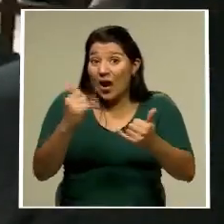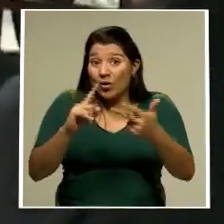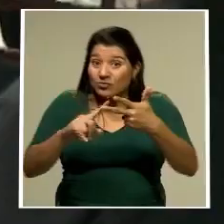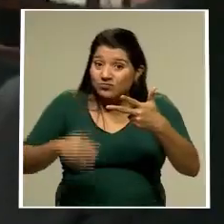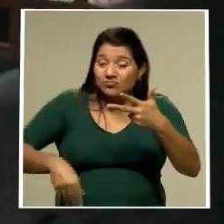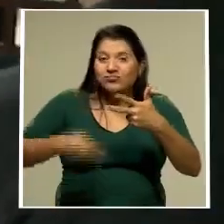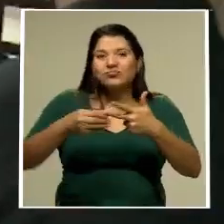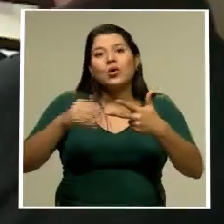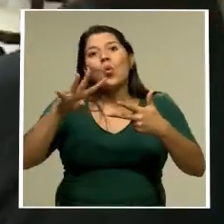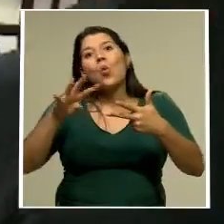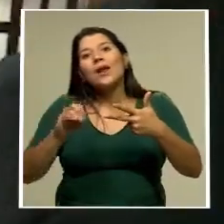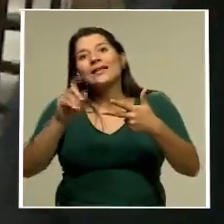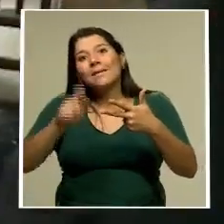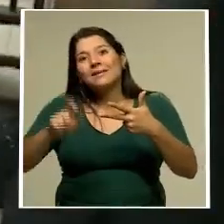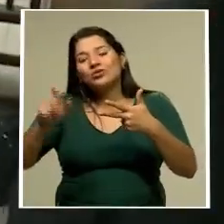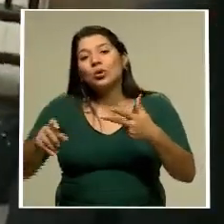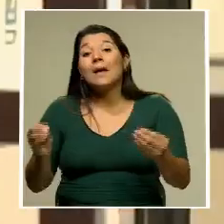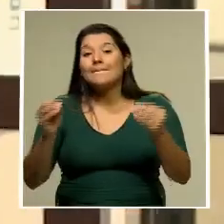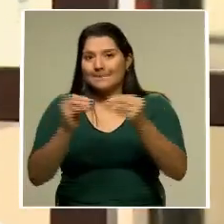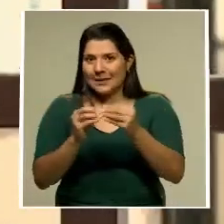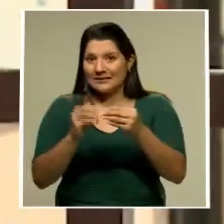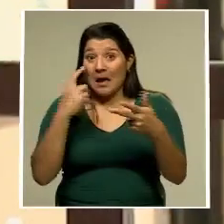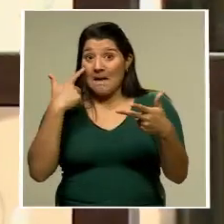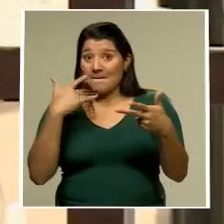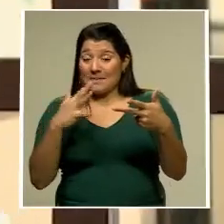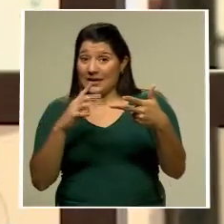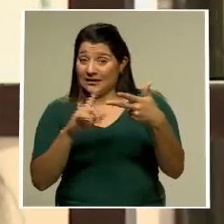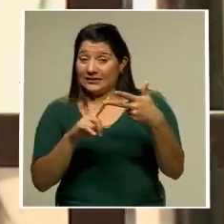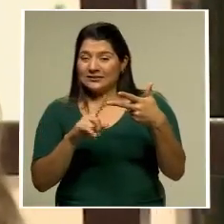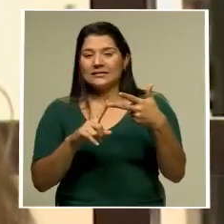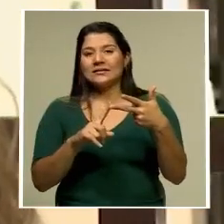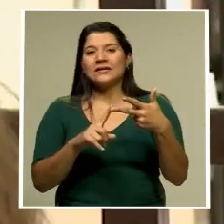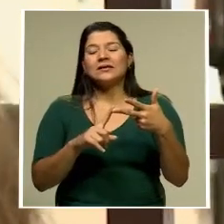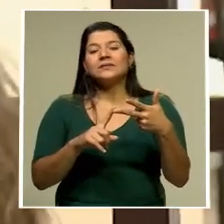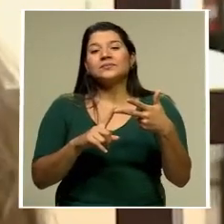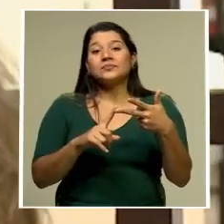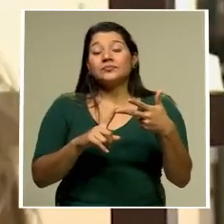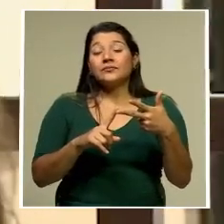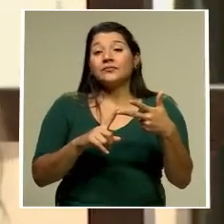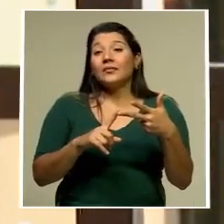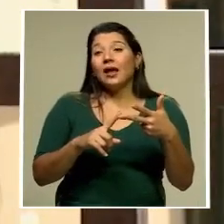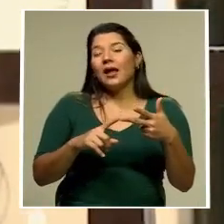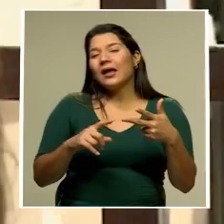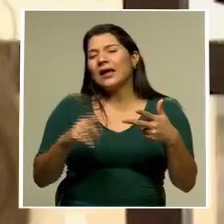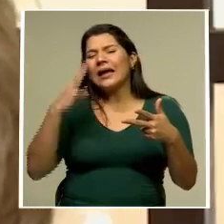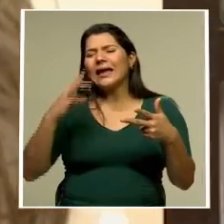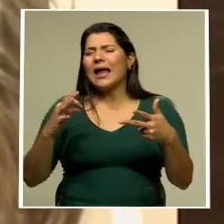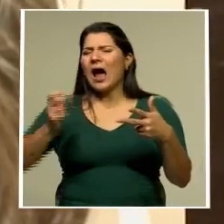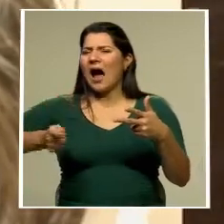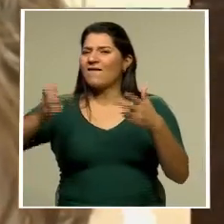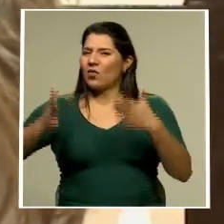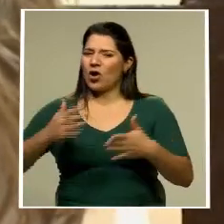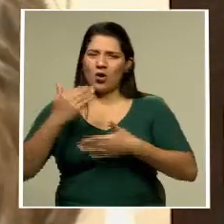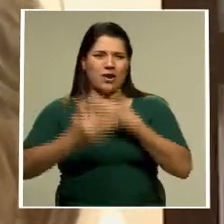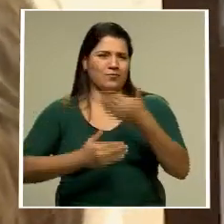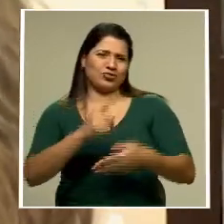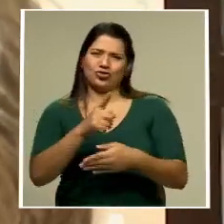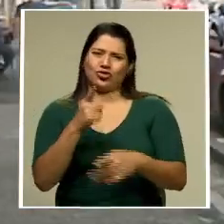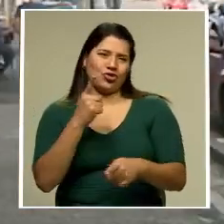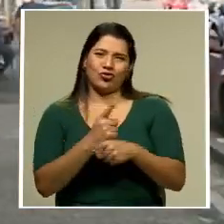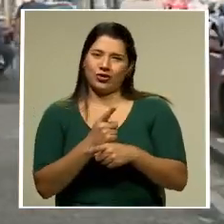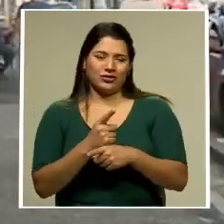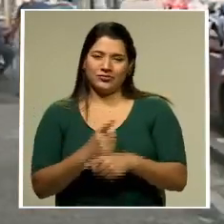menos 40 imputados más, que podrían ser hasta 40, hace creer al abogado que son procedimientos incorrectos de la